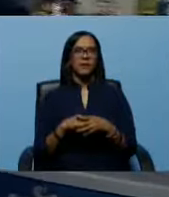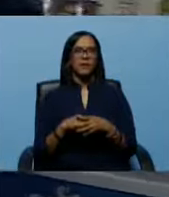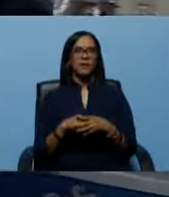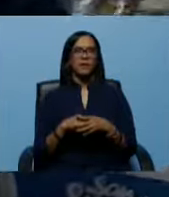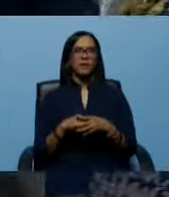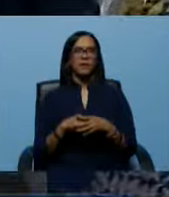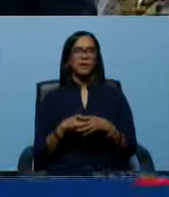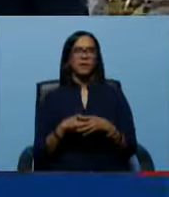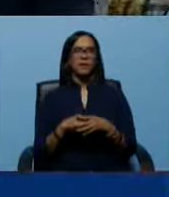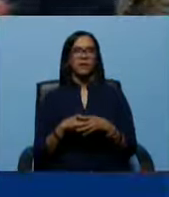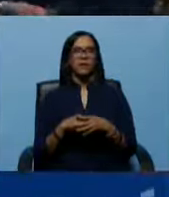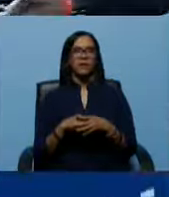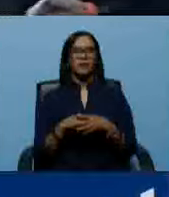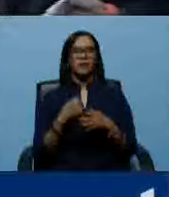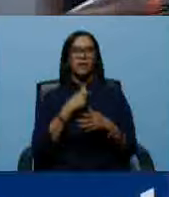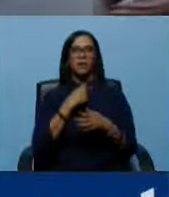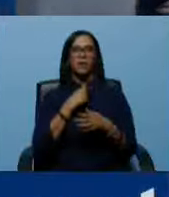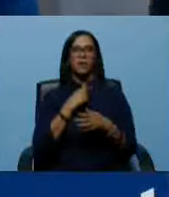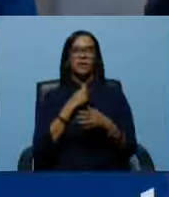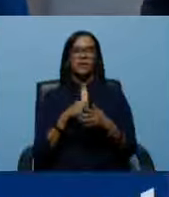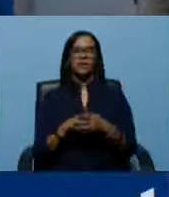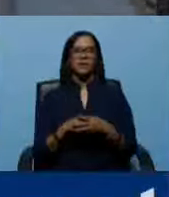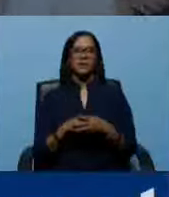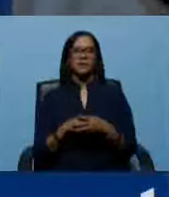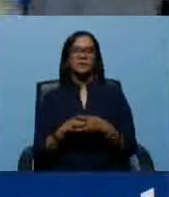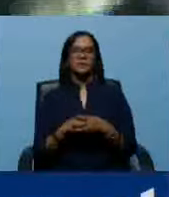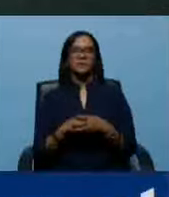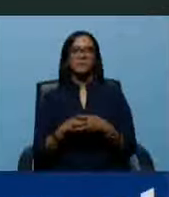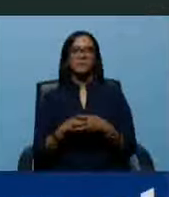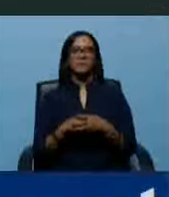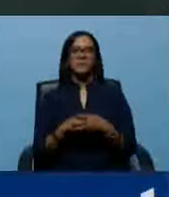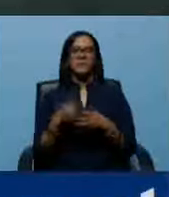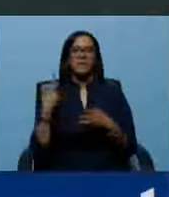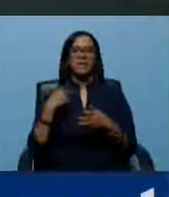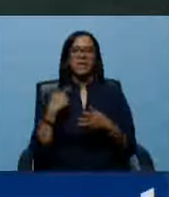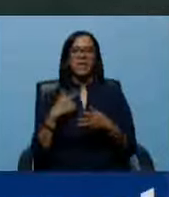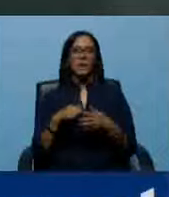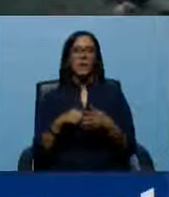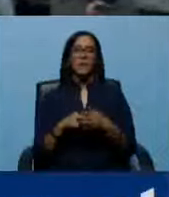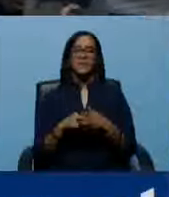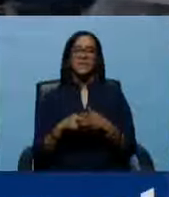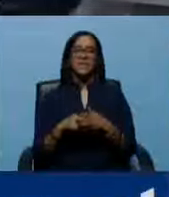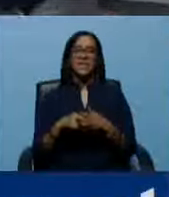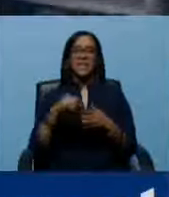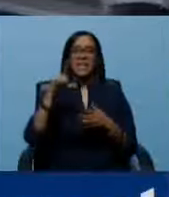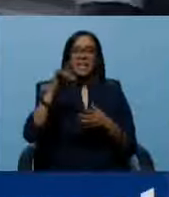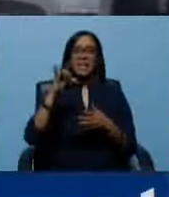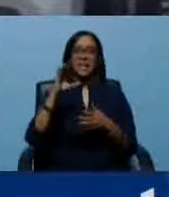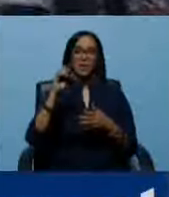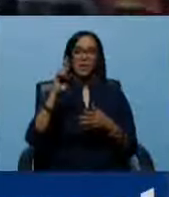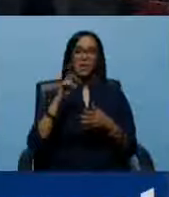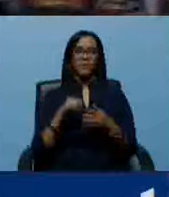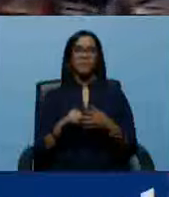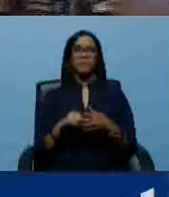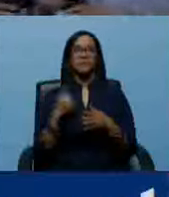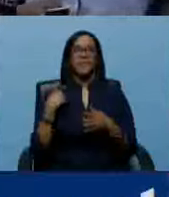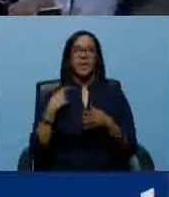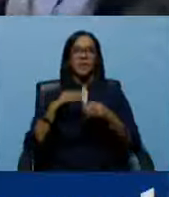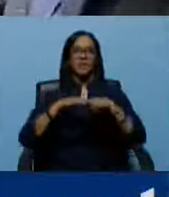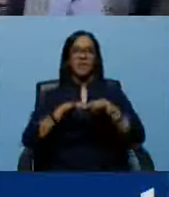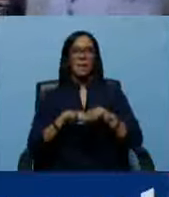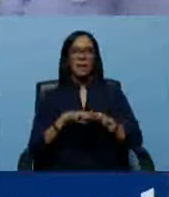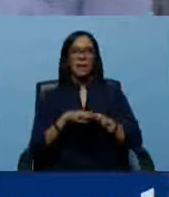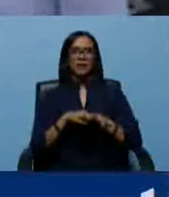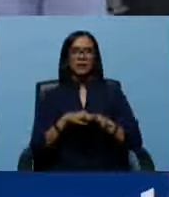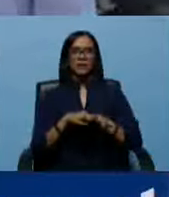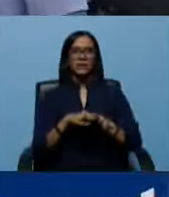correcto. Continuamos allá. Por allá tenemos bebidas espirituosas. Por acá tenemos calzados,